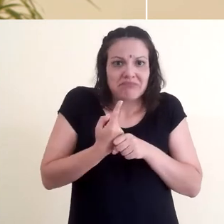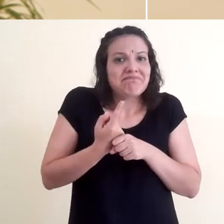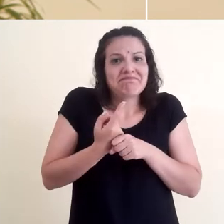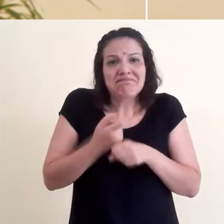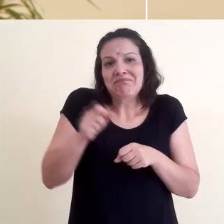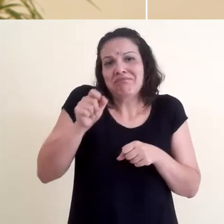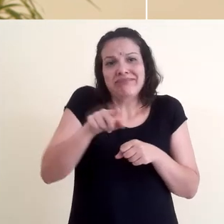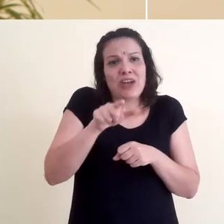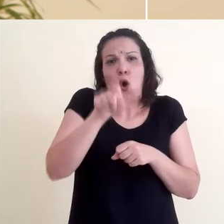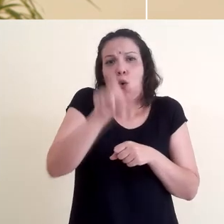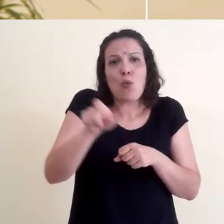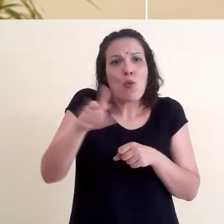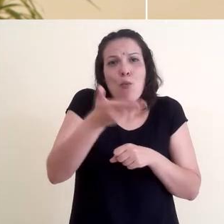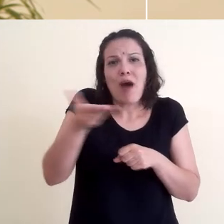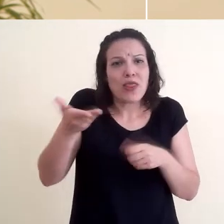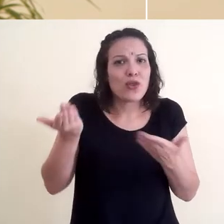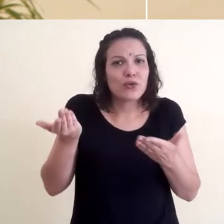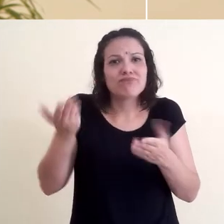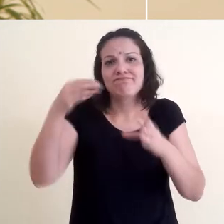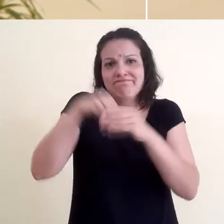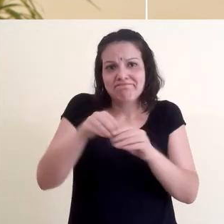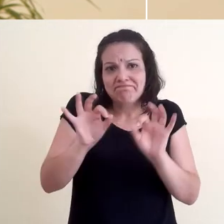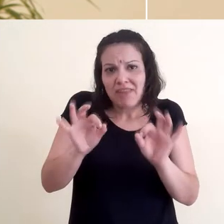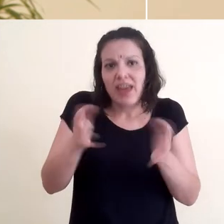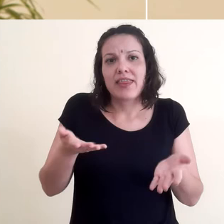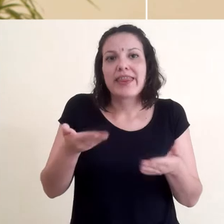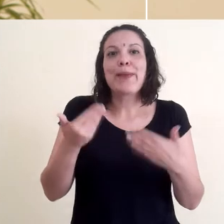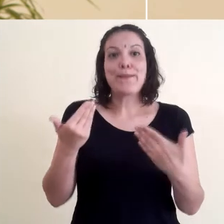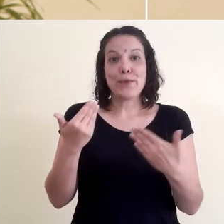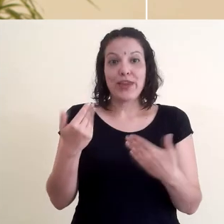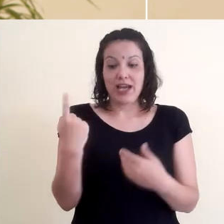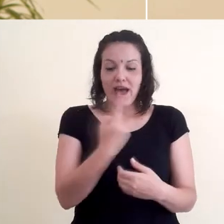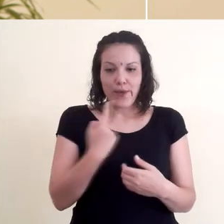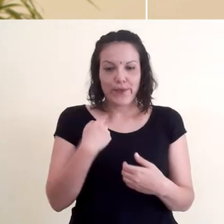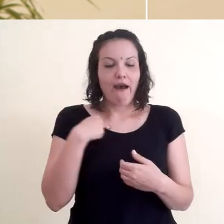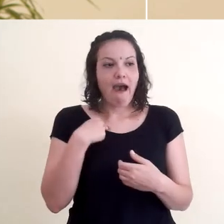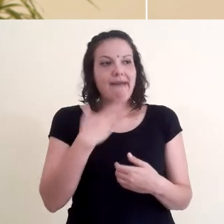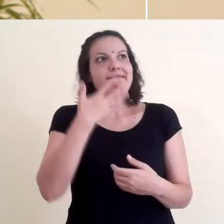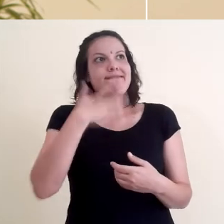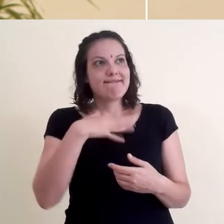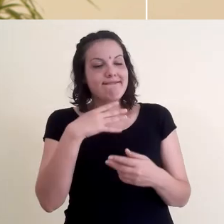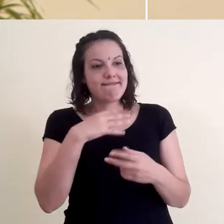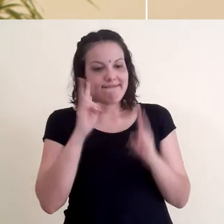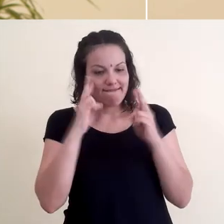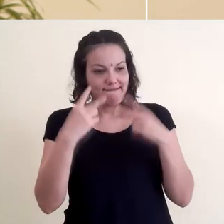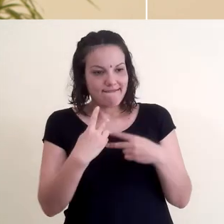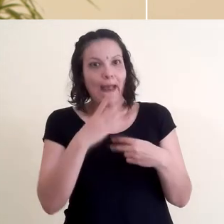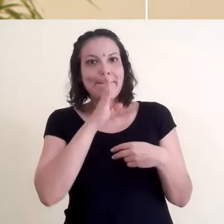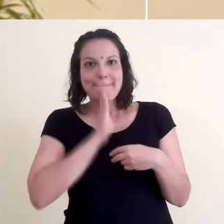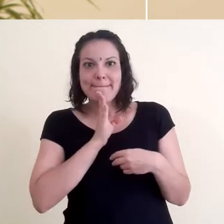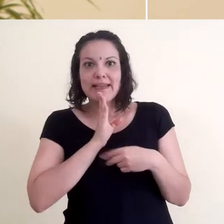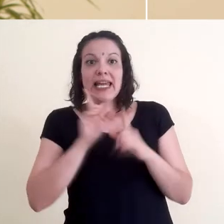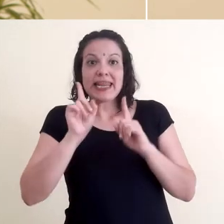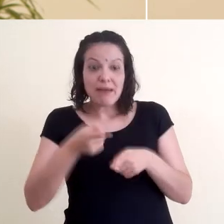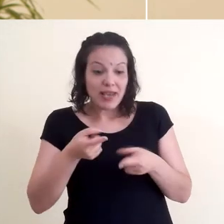humano y poder transmitir eso, no solo para nosotros y tenernos paciencia, sino que también para los niños, a